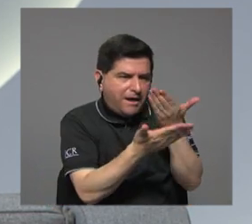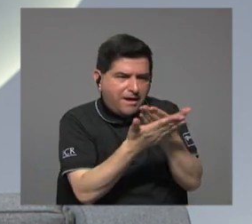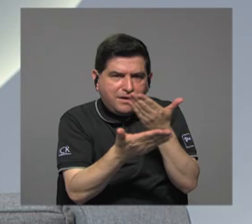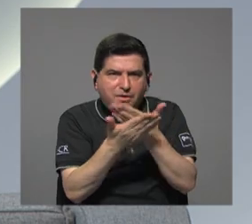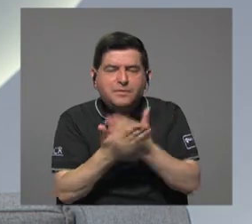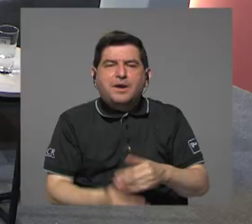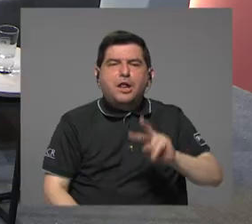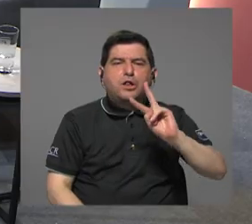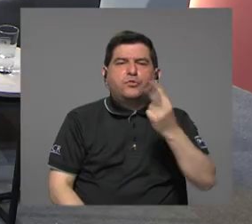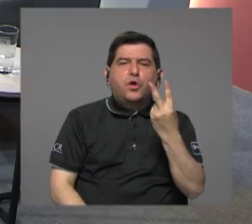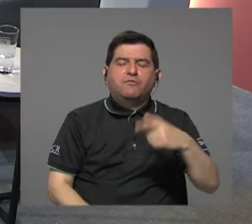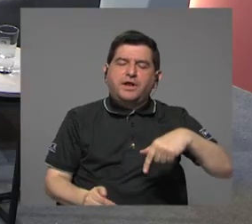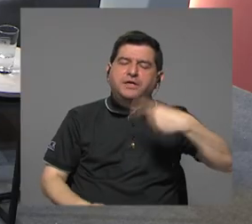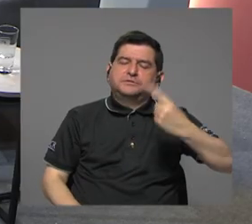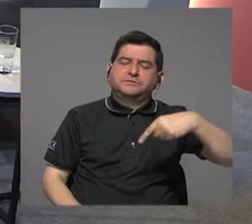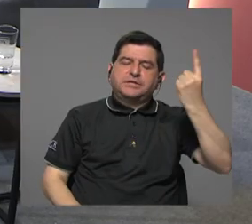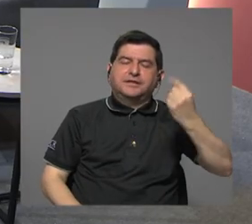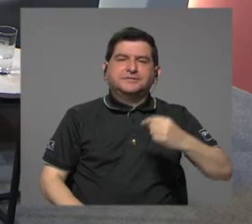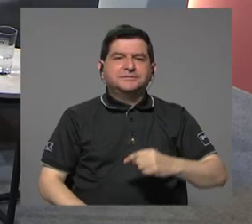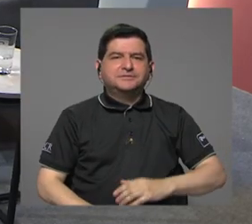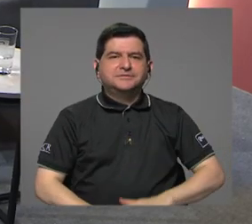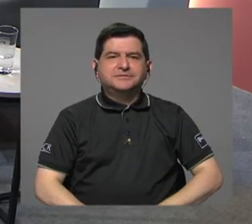un doble check